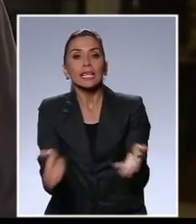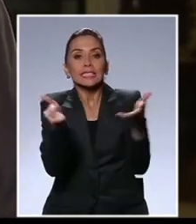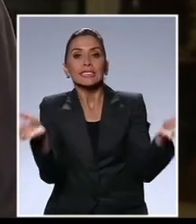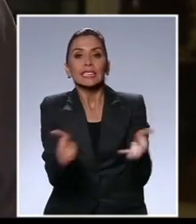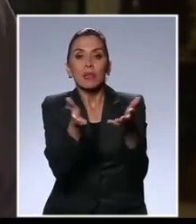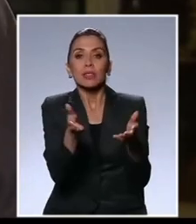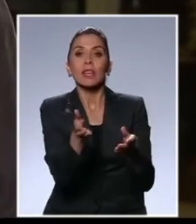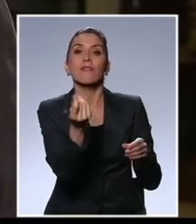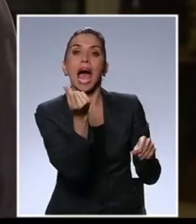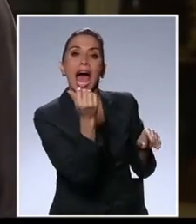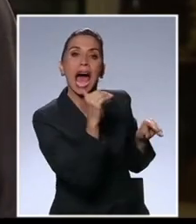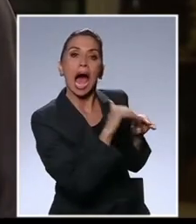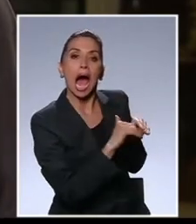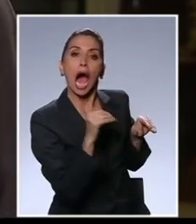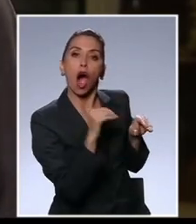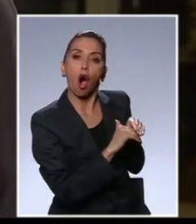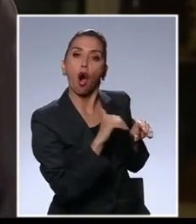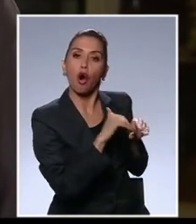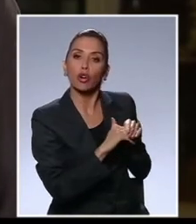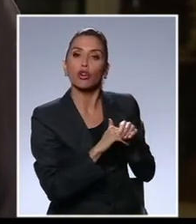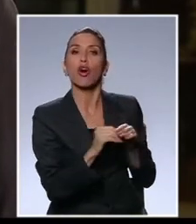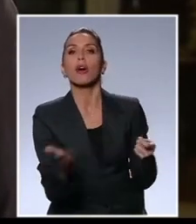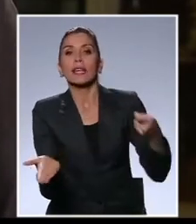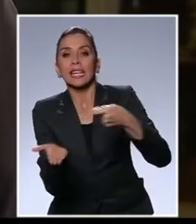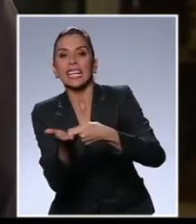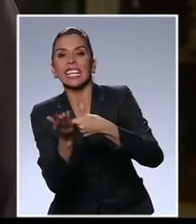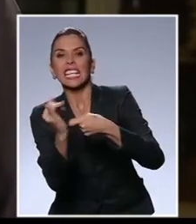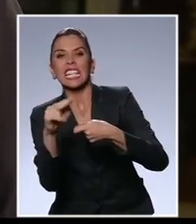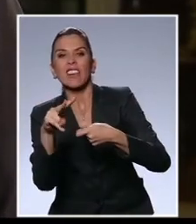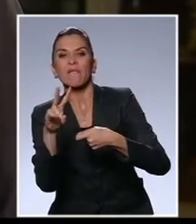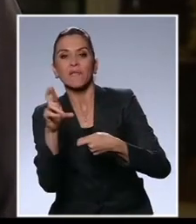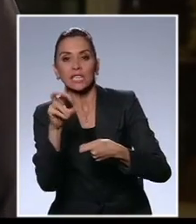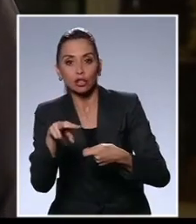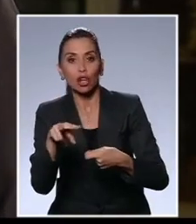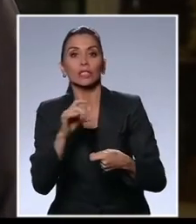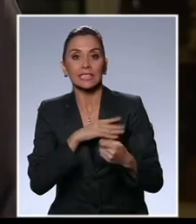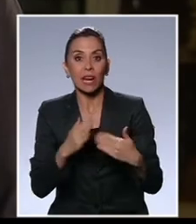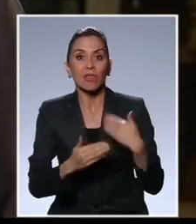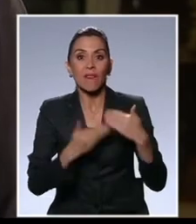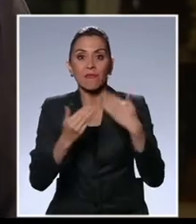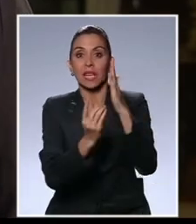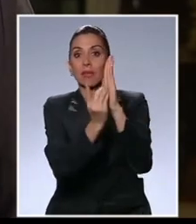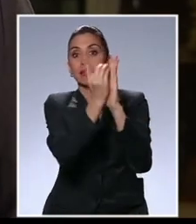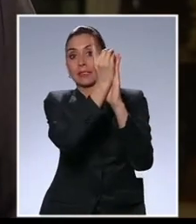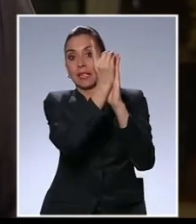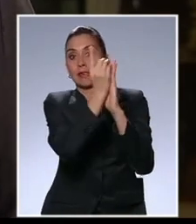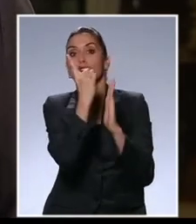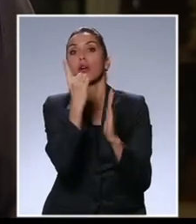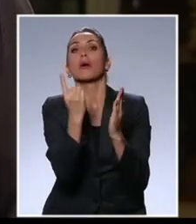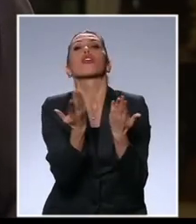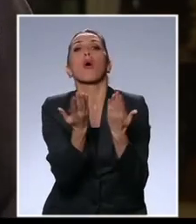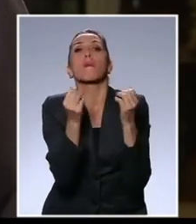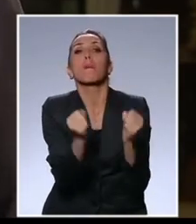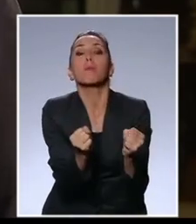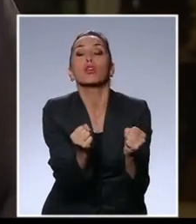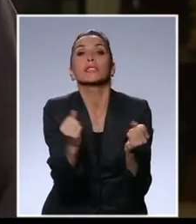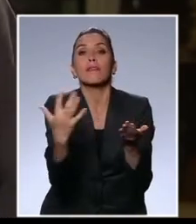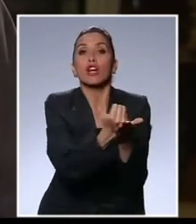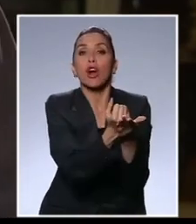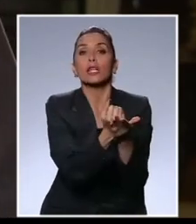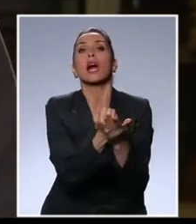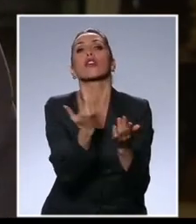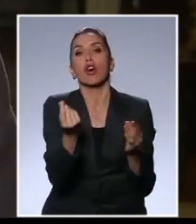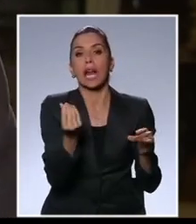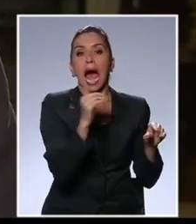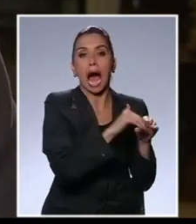al ahorro e inversión debemos seguir creciendo Y para que esto sea posible la inversión y el ahorro juegan un rol